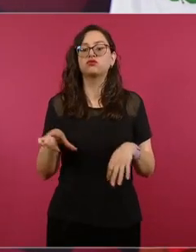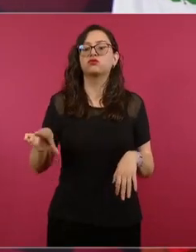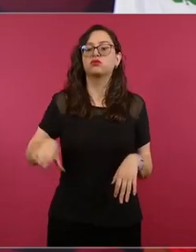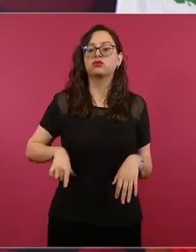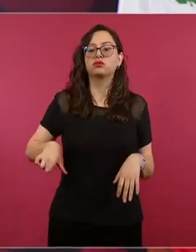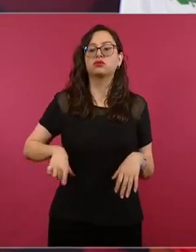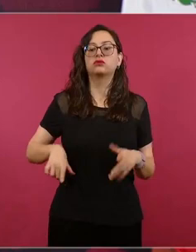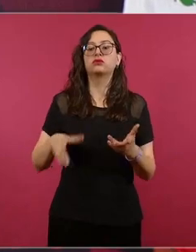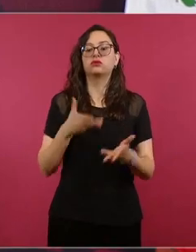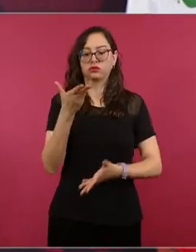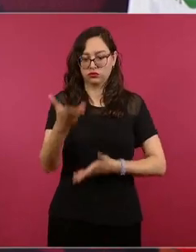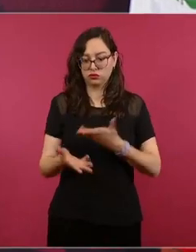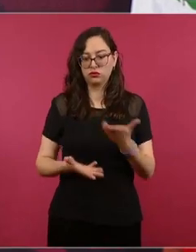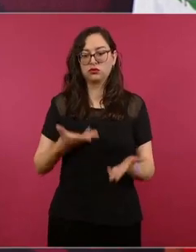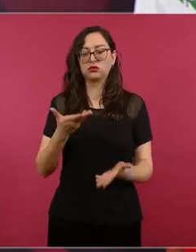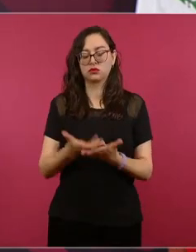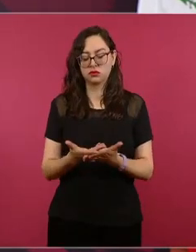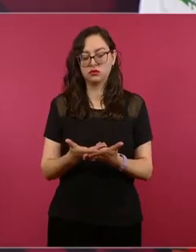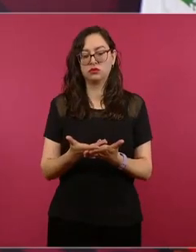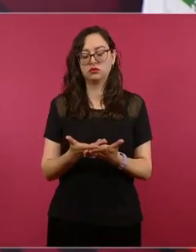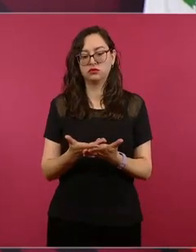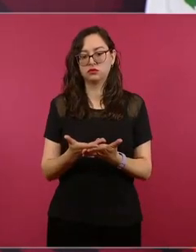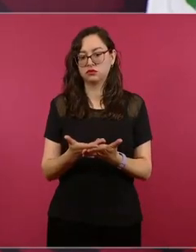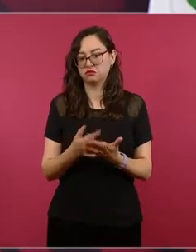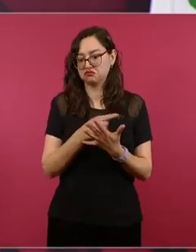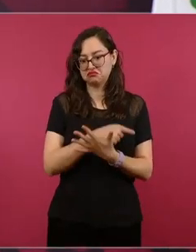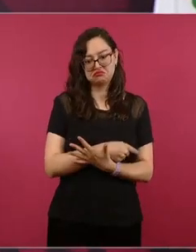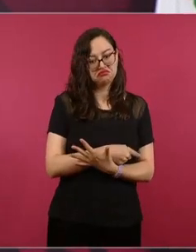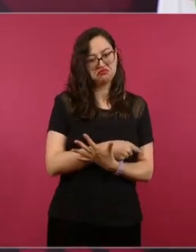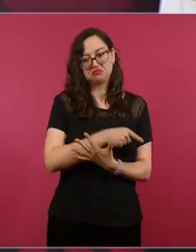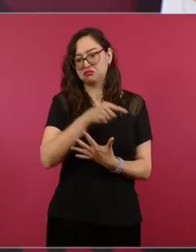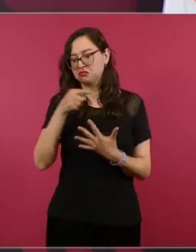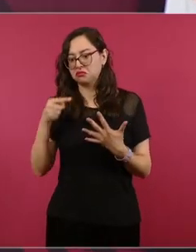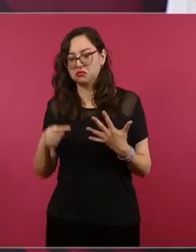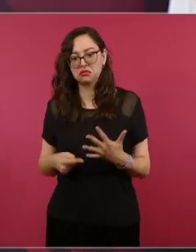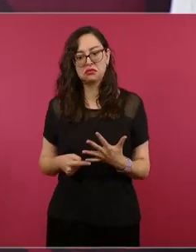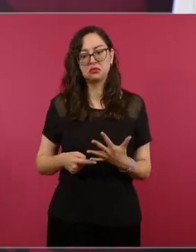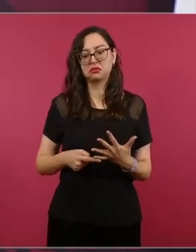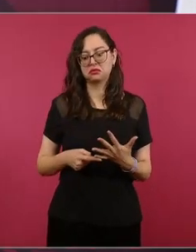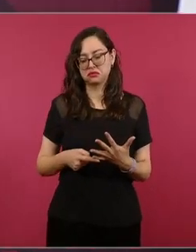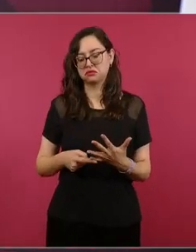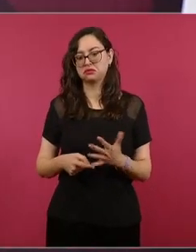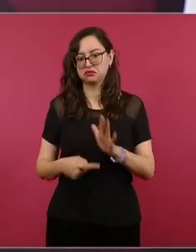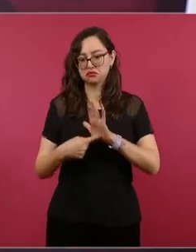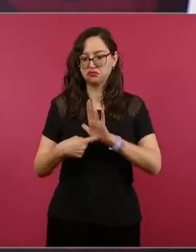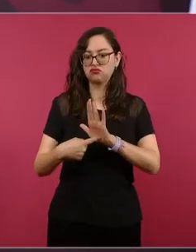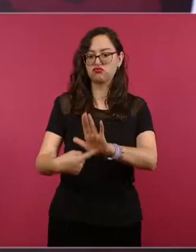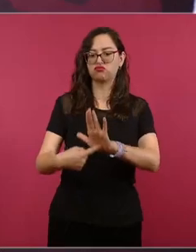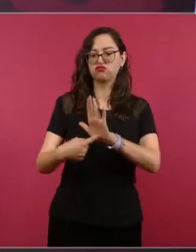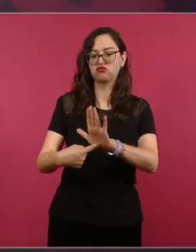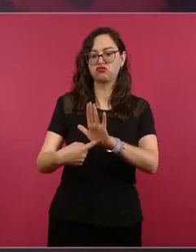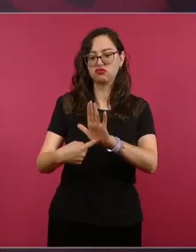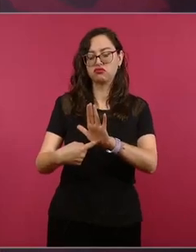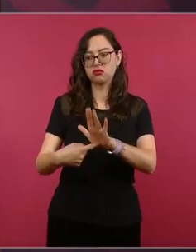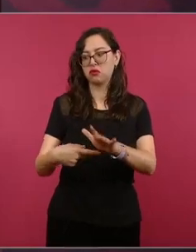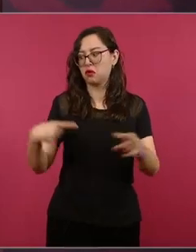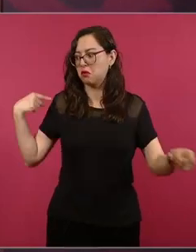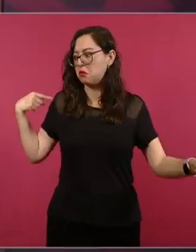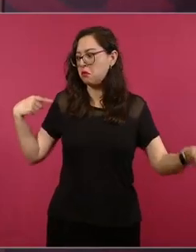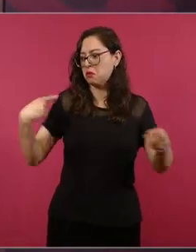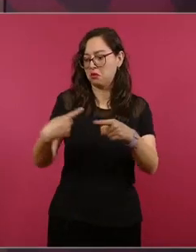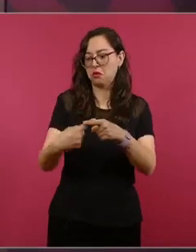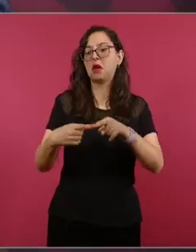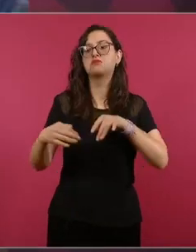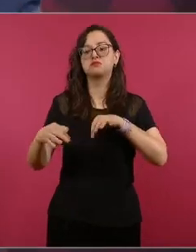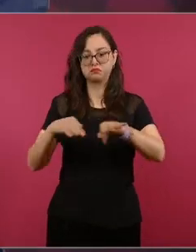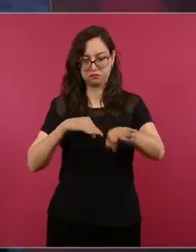prestaciones, todo lo que se ha hecho en beneficio de los trabajadores,